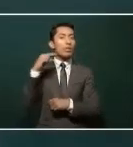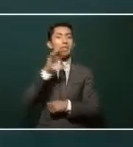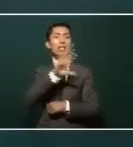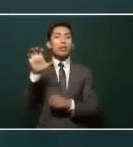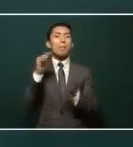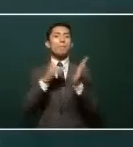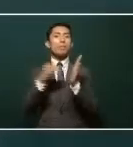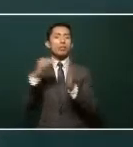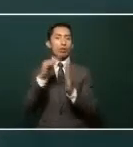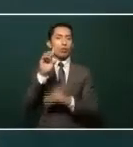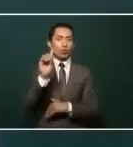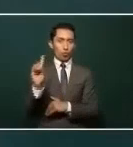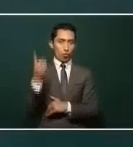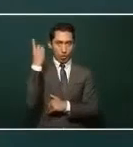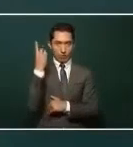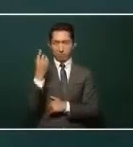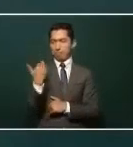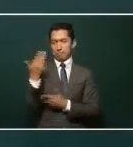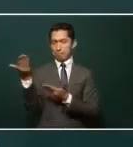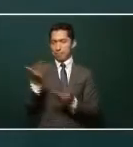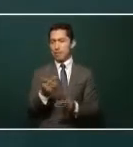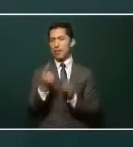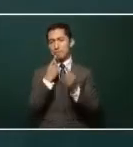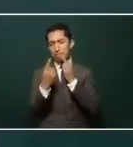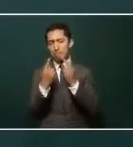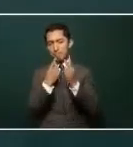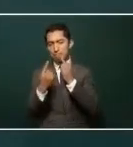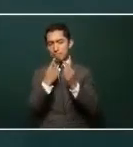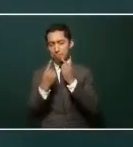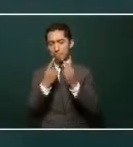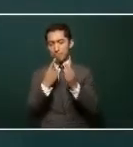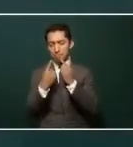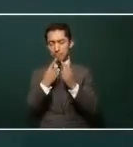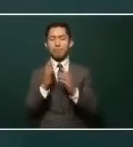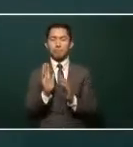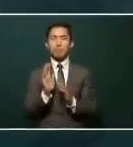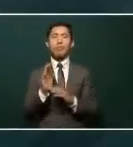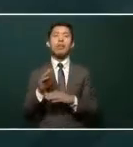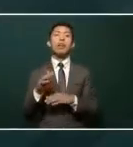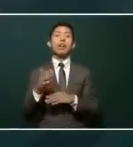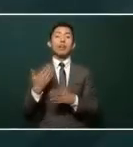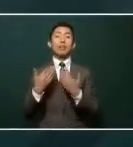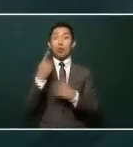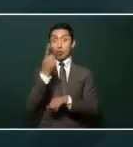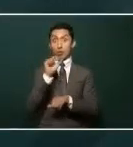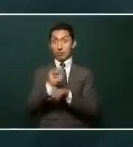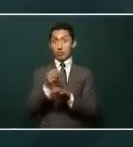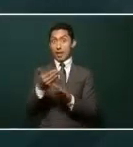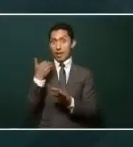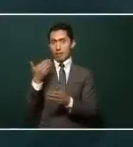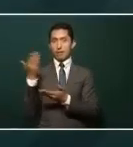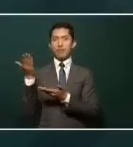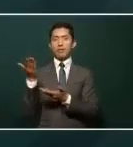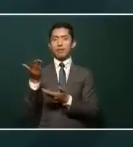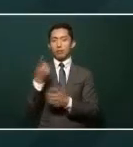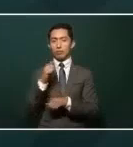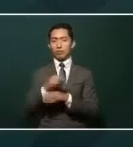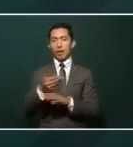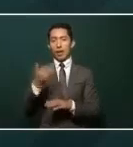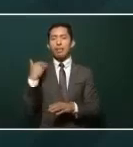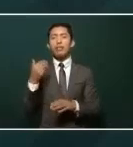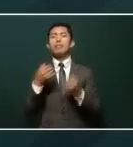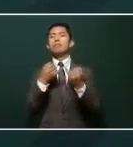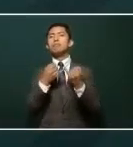de soles para empezar hace una semana se